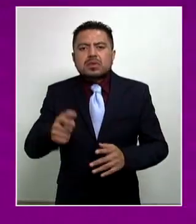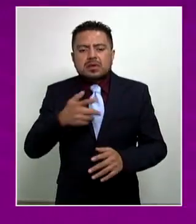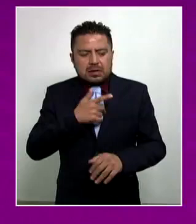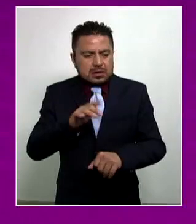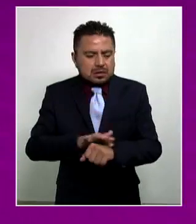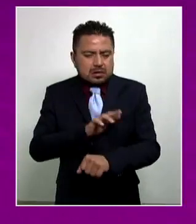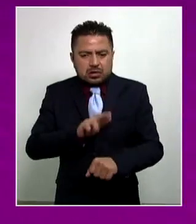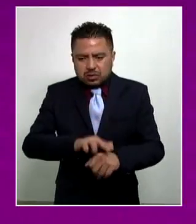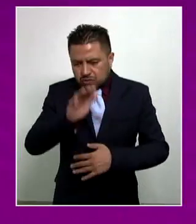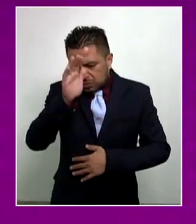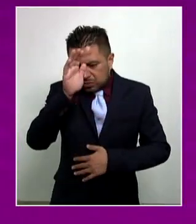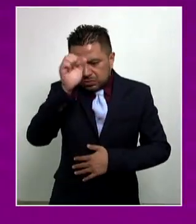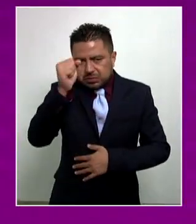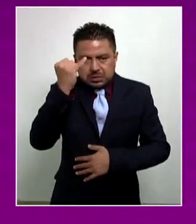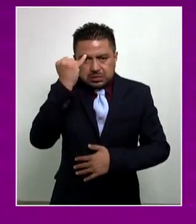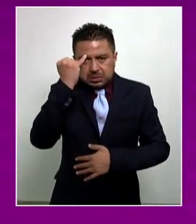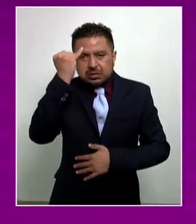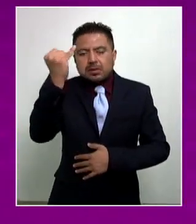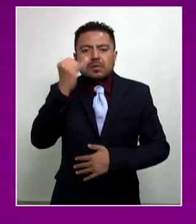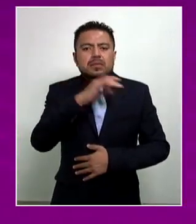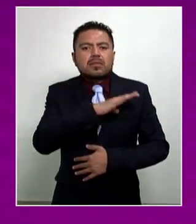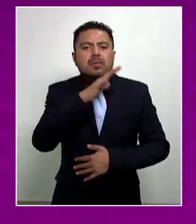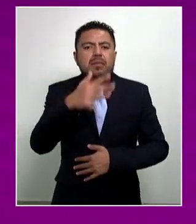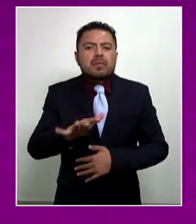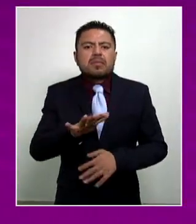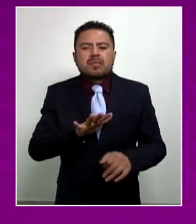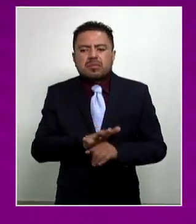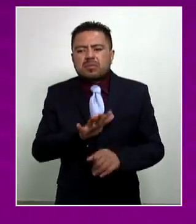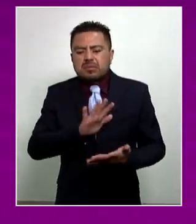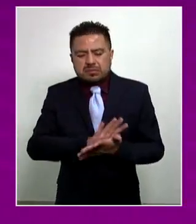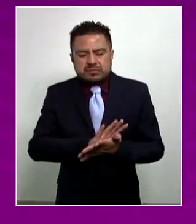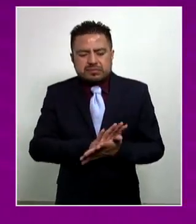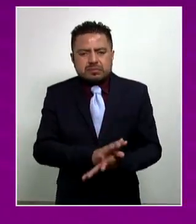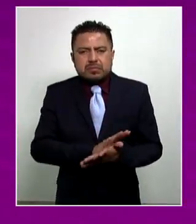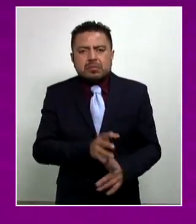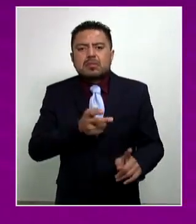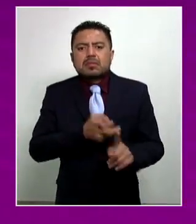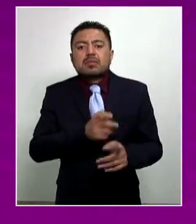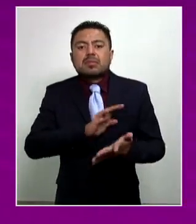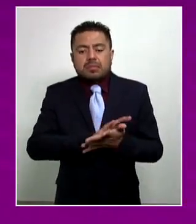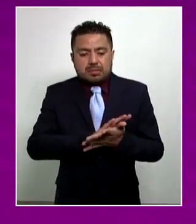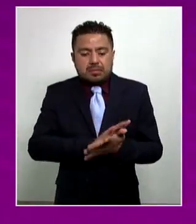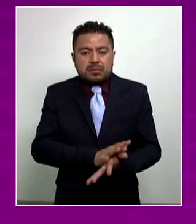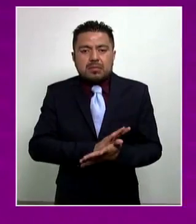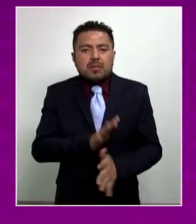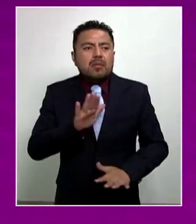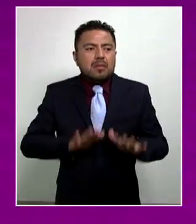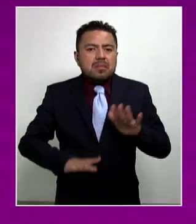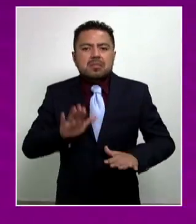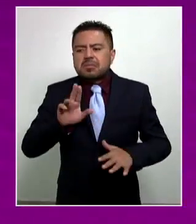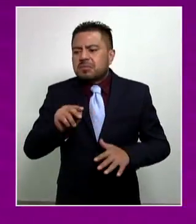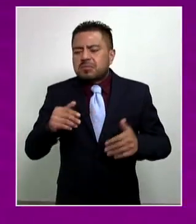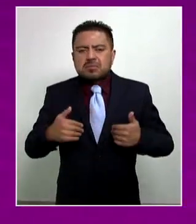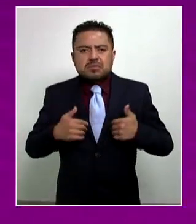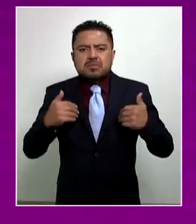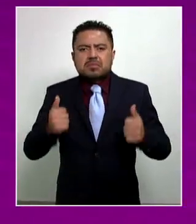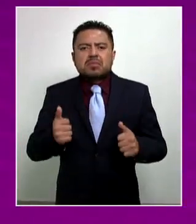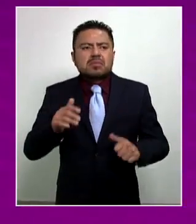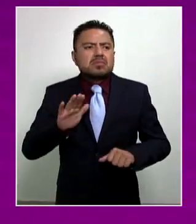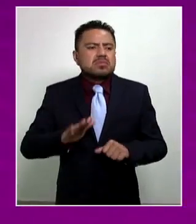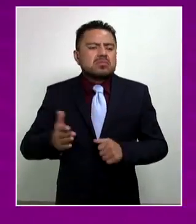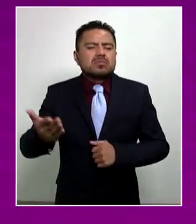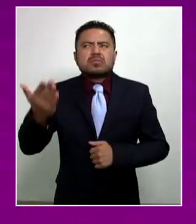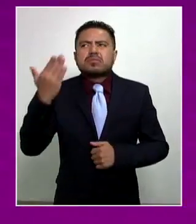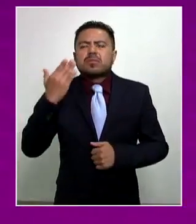gran concepto, una gran idea general, que es el racismo, ¿no? El racismo a veces no lo entendemos muy bien, ¿no? El otro día